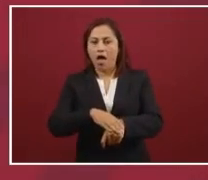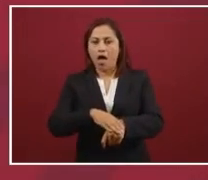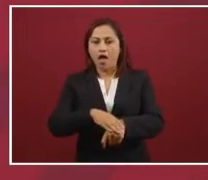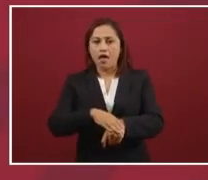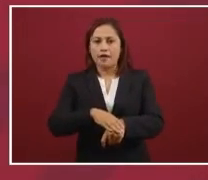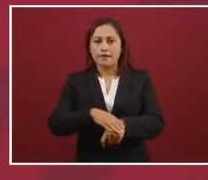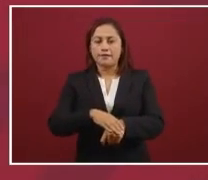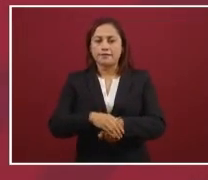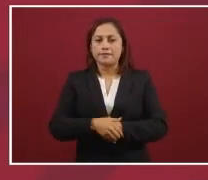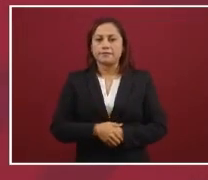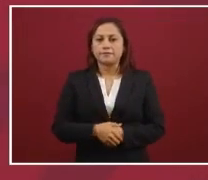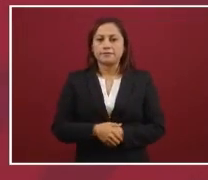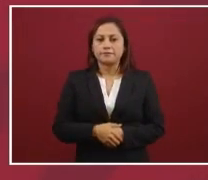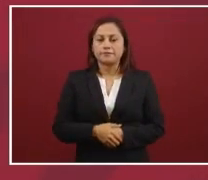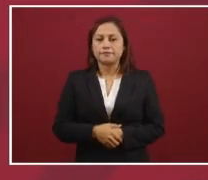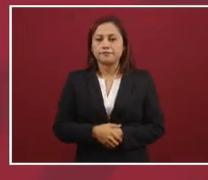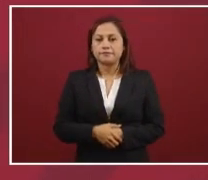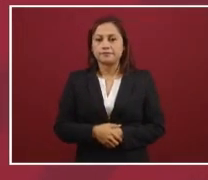esto da